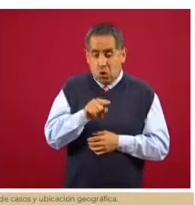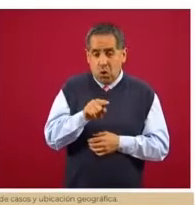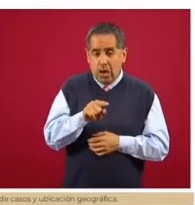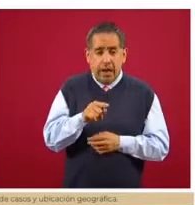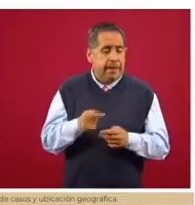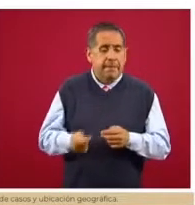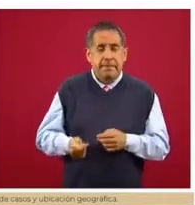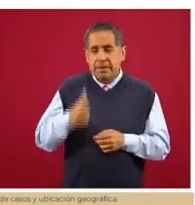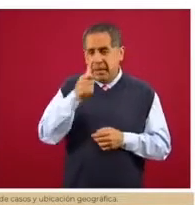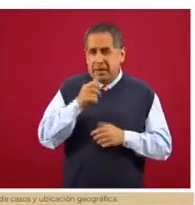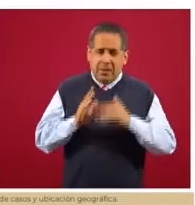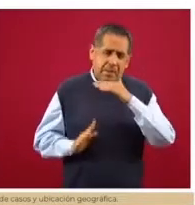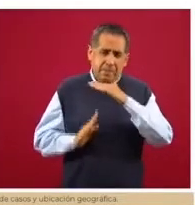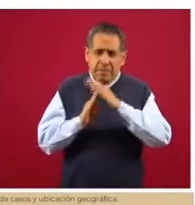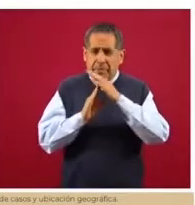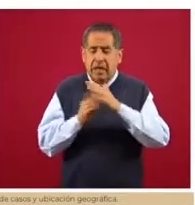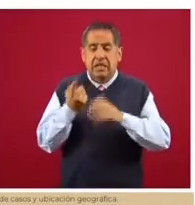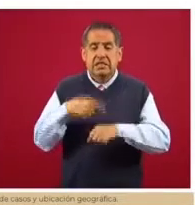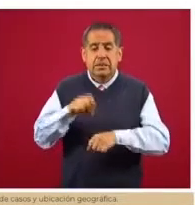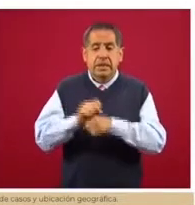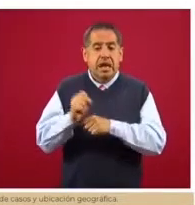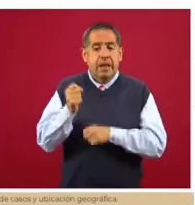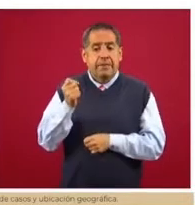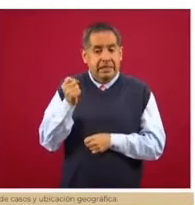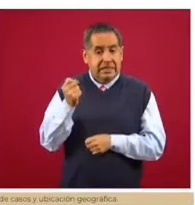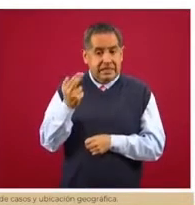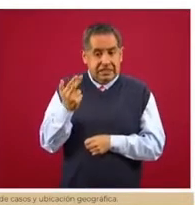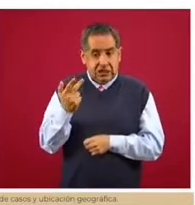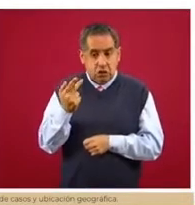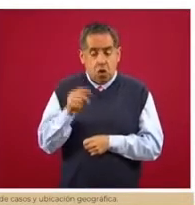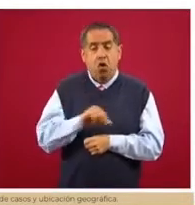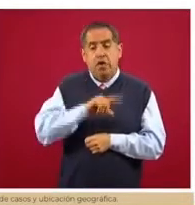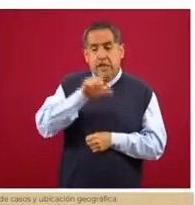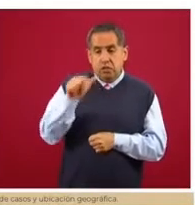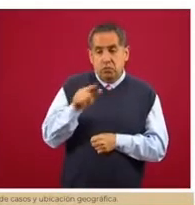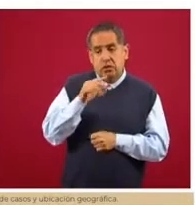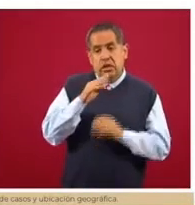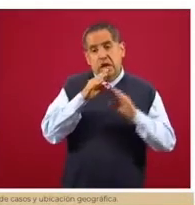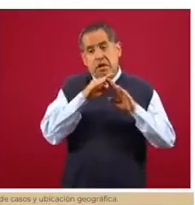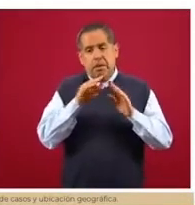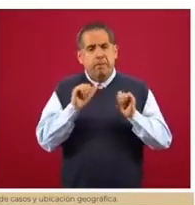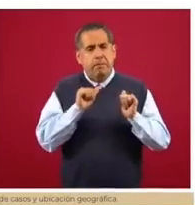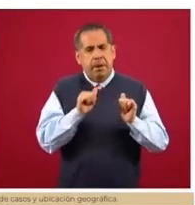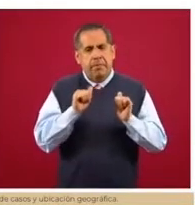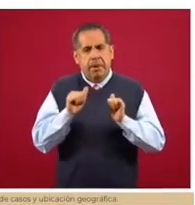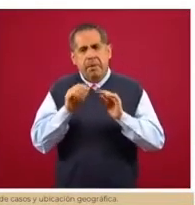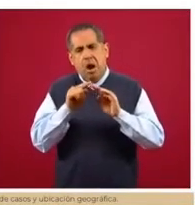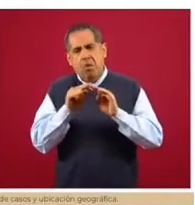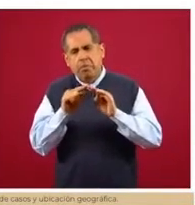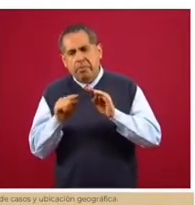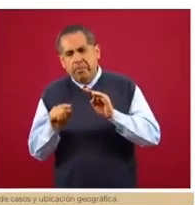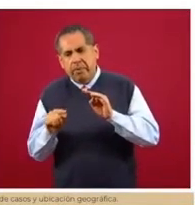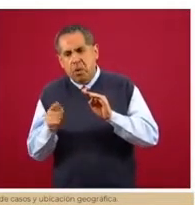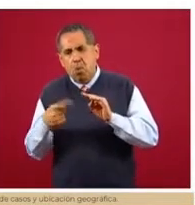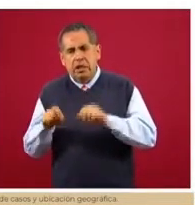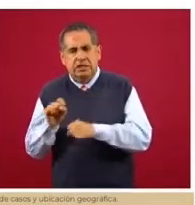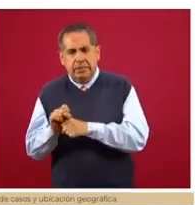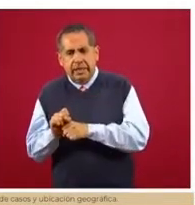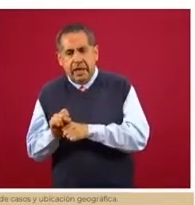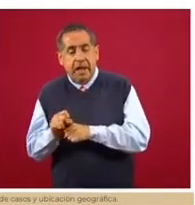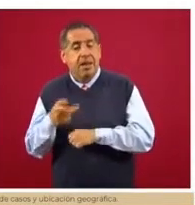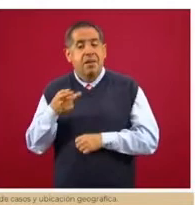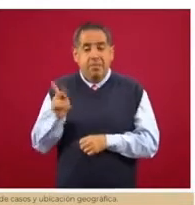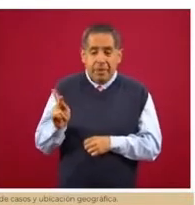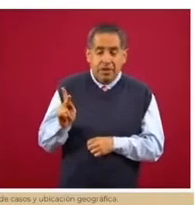llega a un primer pico en la semana 25 y luego empieza a tener una estabilidad hasta la última semana.